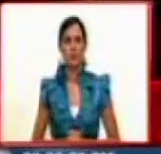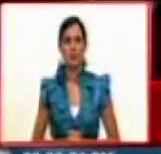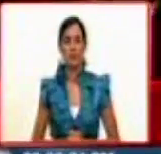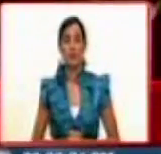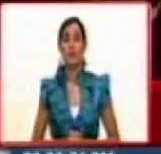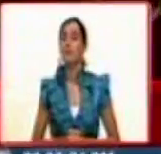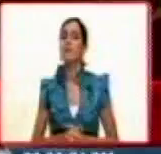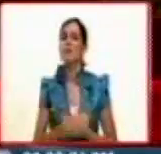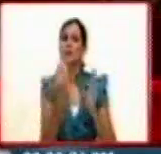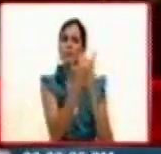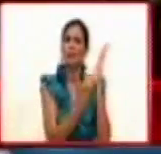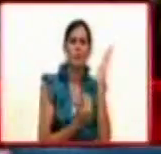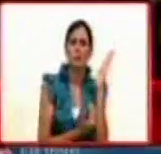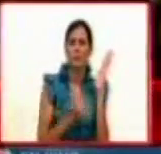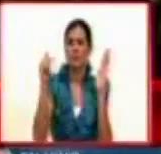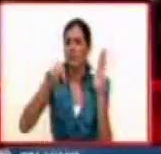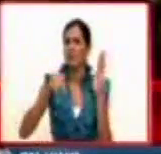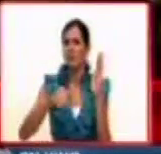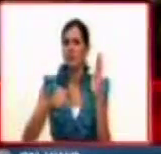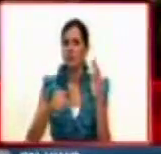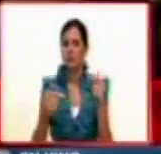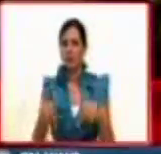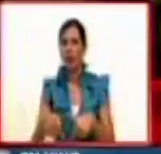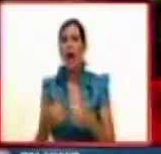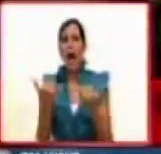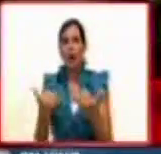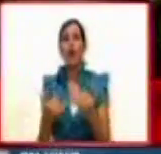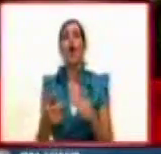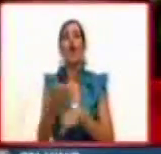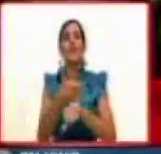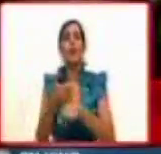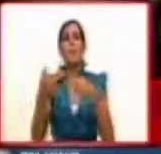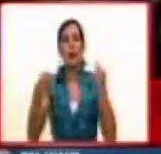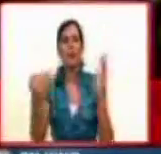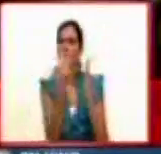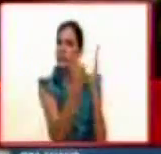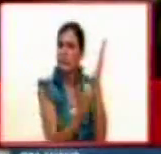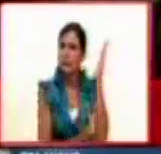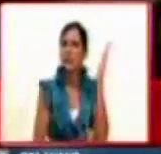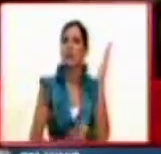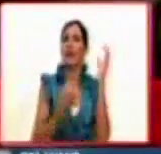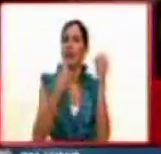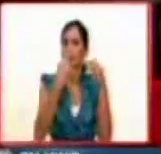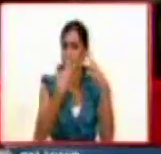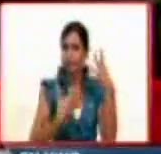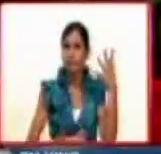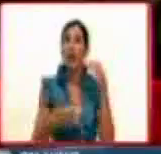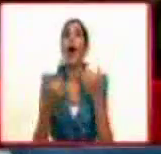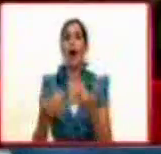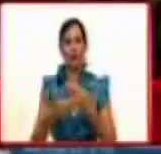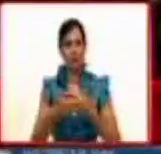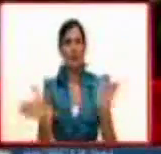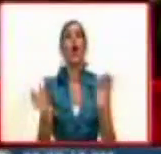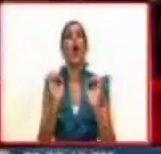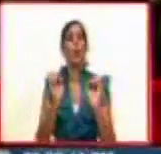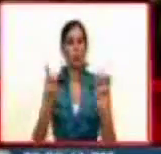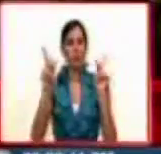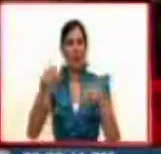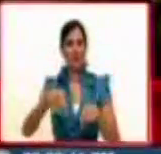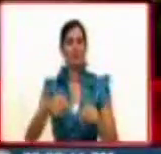La agenda que nos ha proporcionado esta vez el gobierno de Panamá nos señala un amplio camino, un amplio espacio para esa